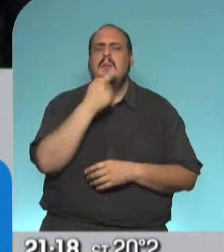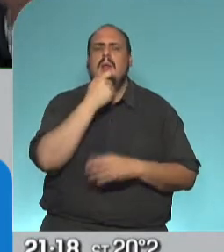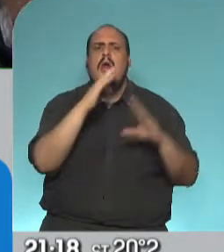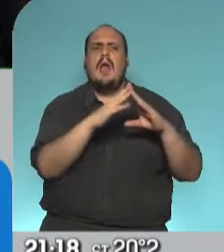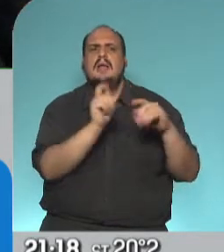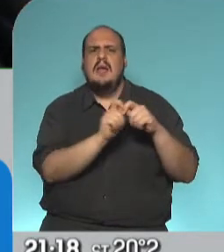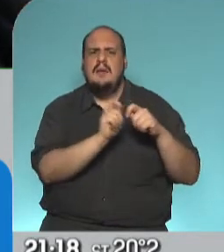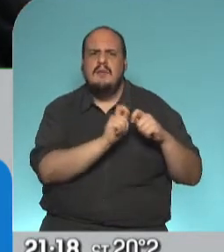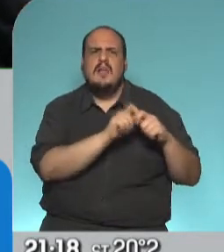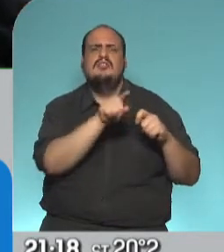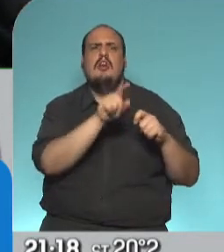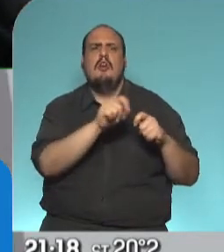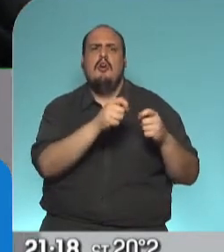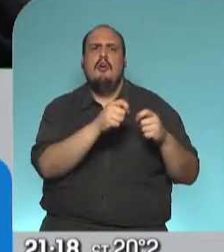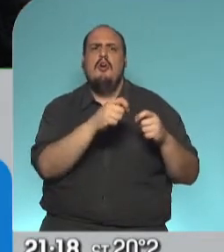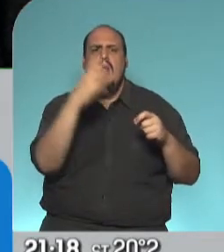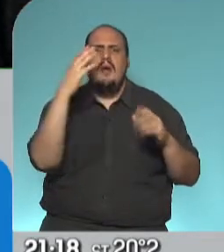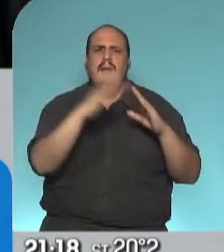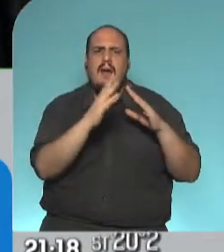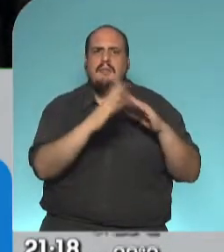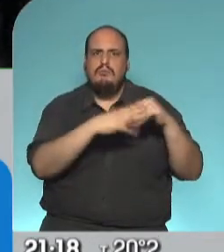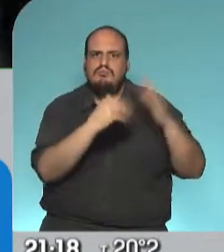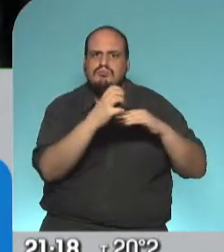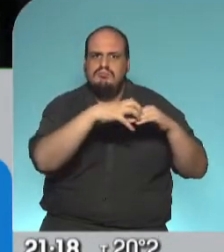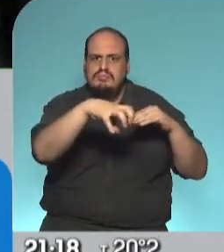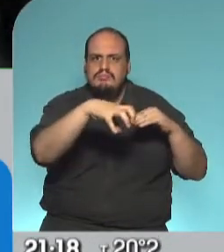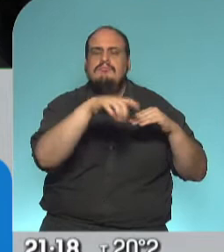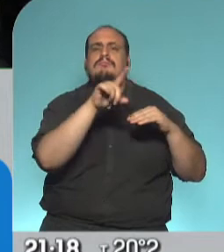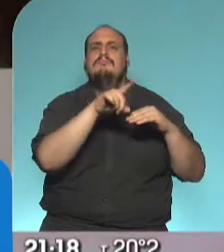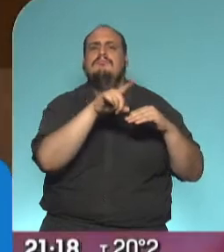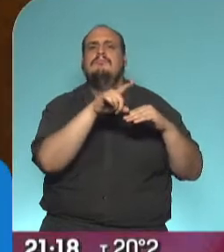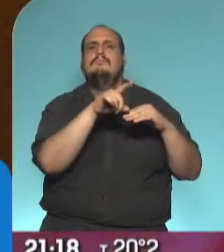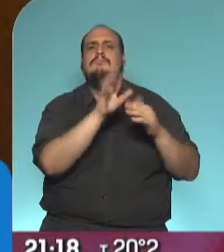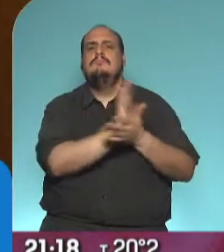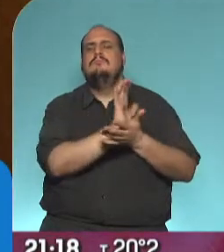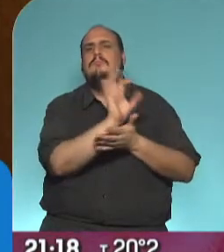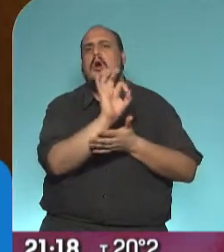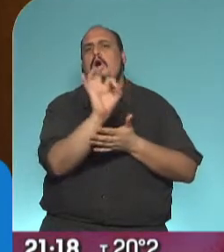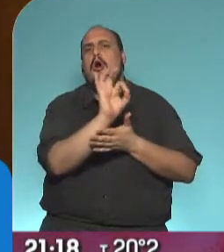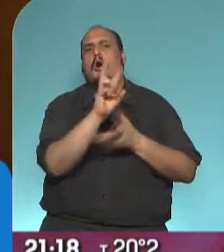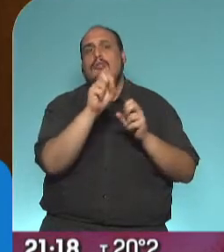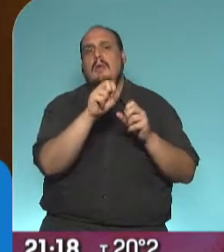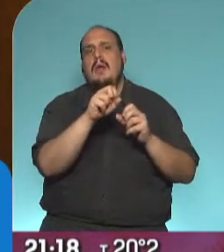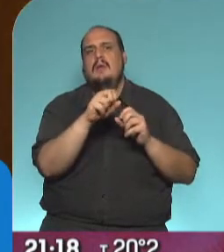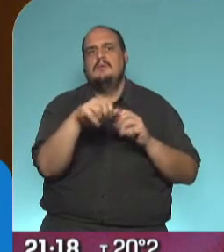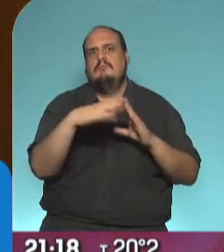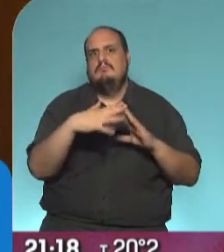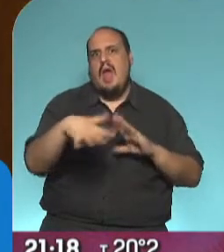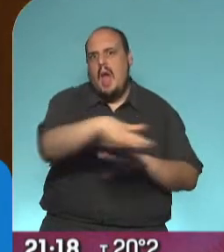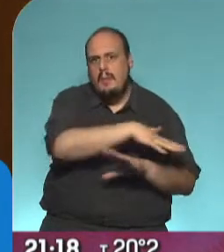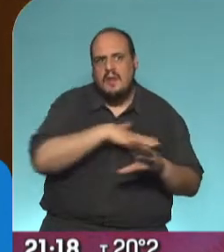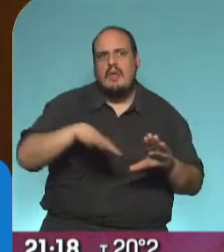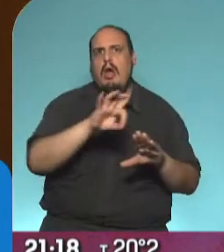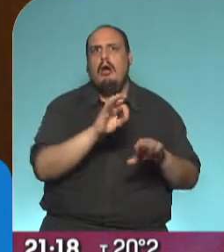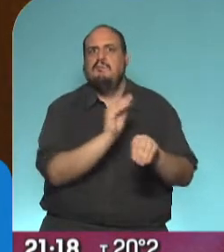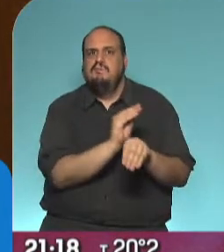refacciones, ampliaciones, mejoramientos que tienen que ver con cuestiones de medioambientales, de sustentabilidad de la vivienda